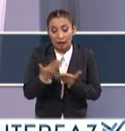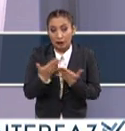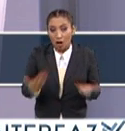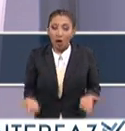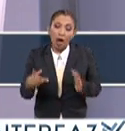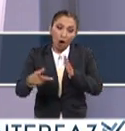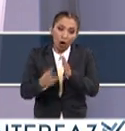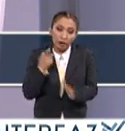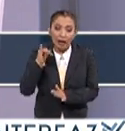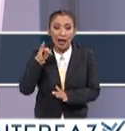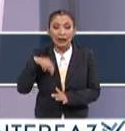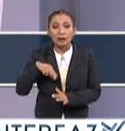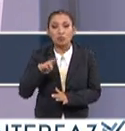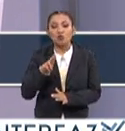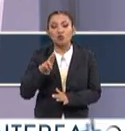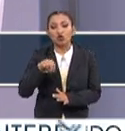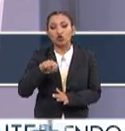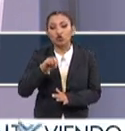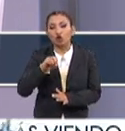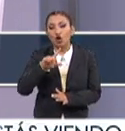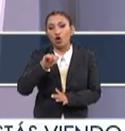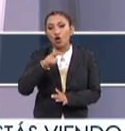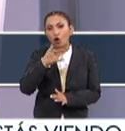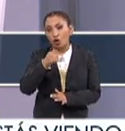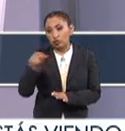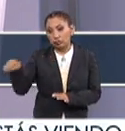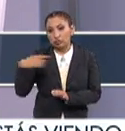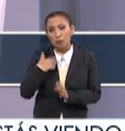pues, otra vez inmunólogos. Los inmunólogos han